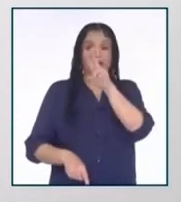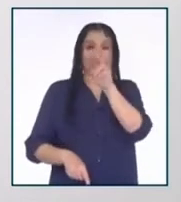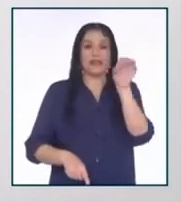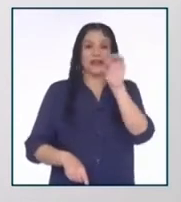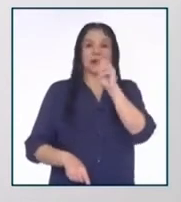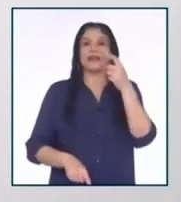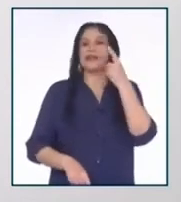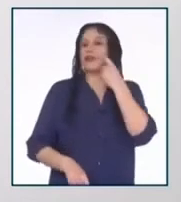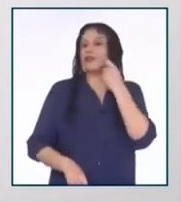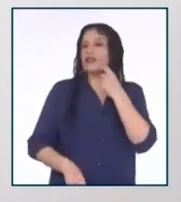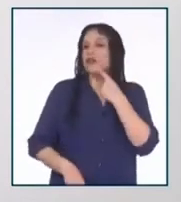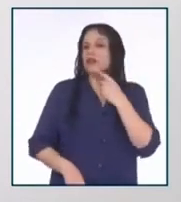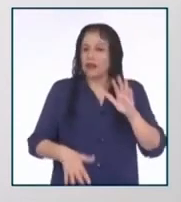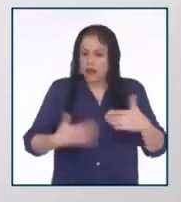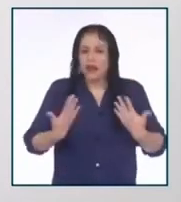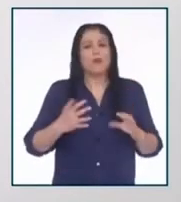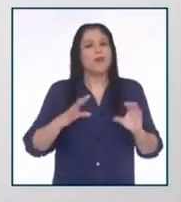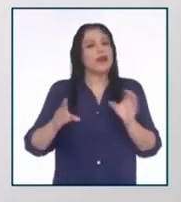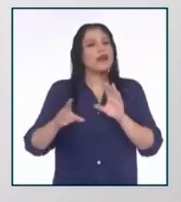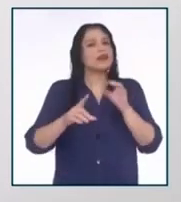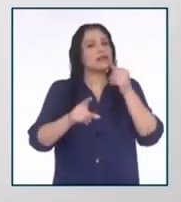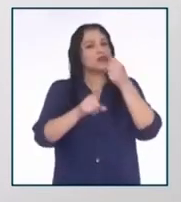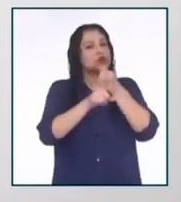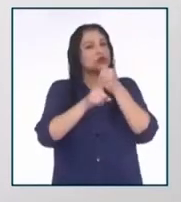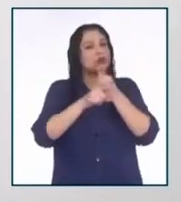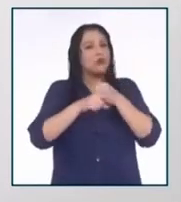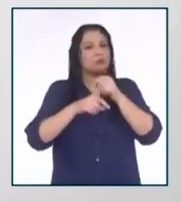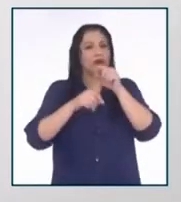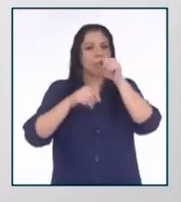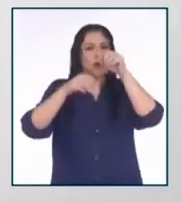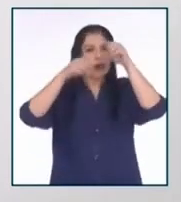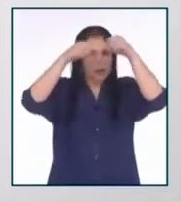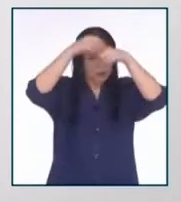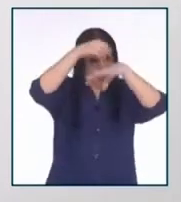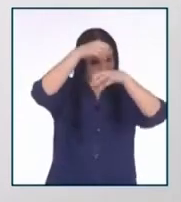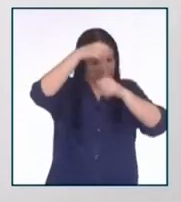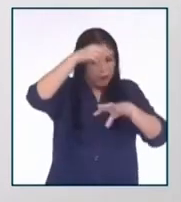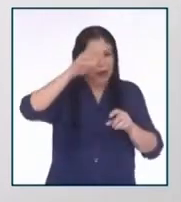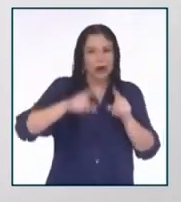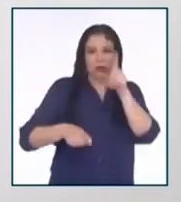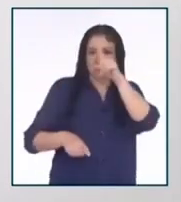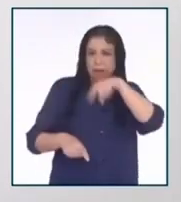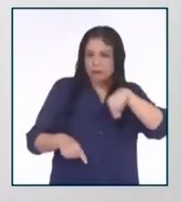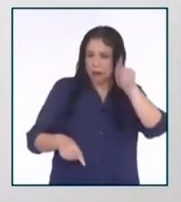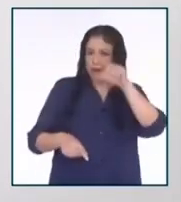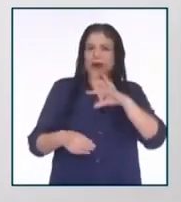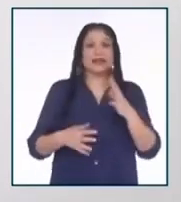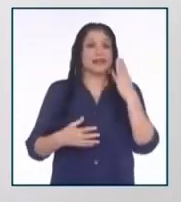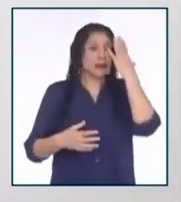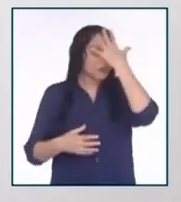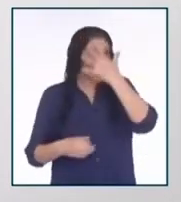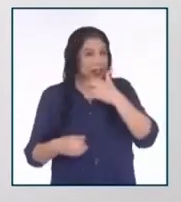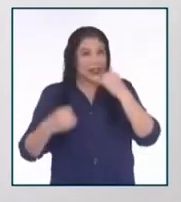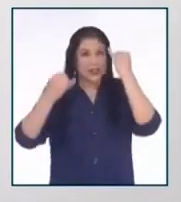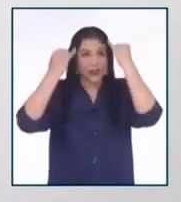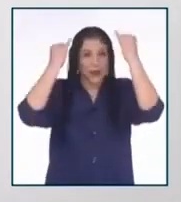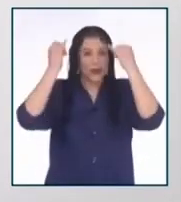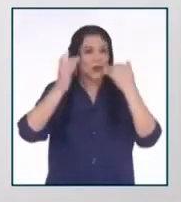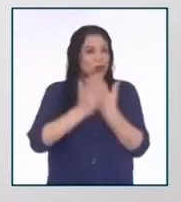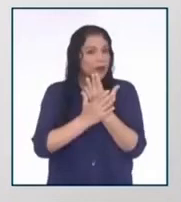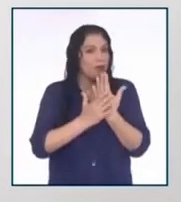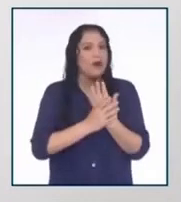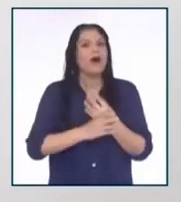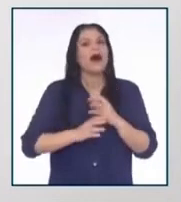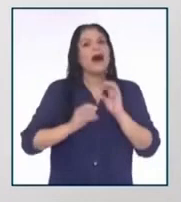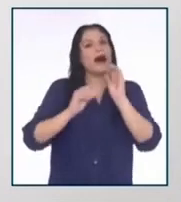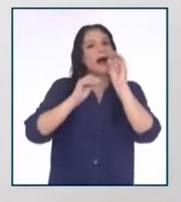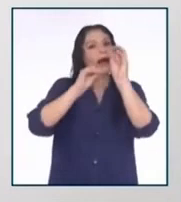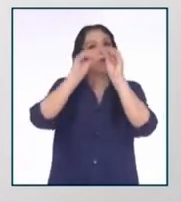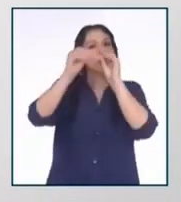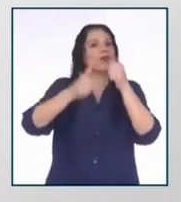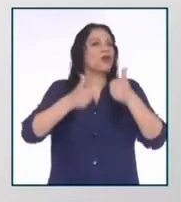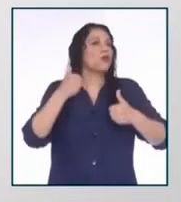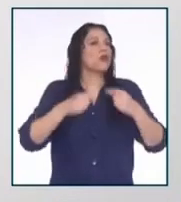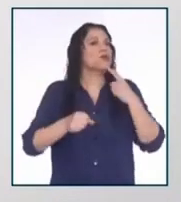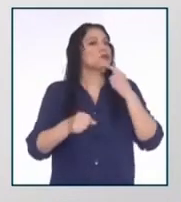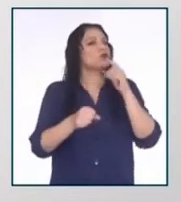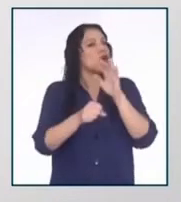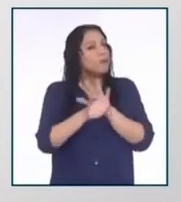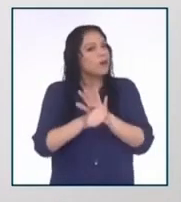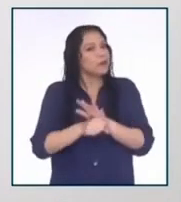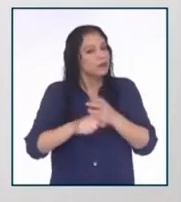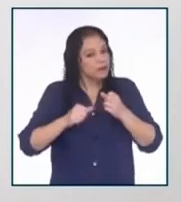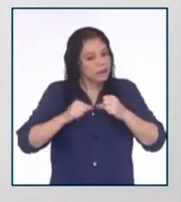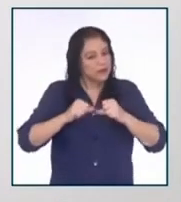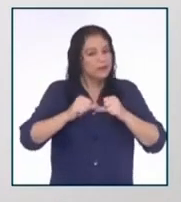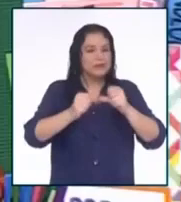2020, pueden elaborar su propio gráfico que sea atractivo e innovador y luego colocar sus compromisos